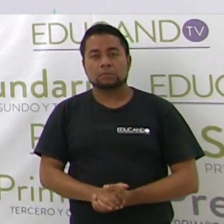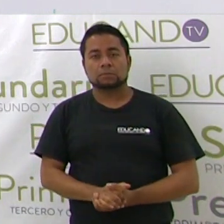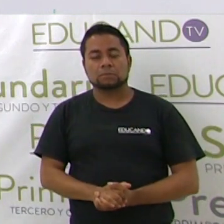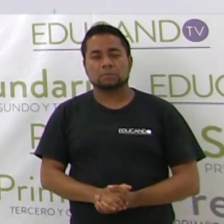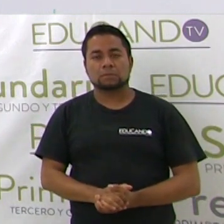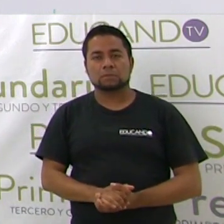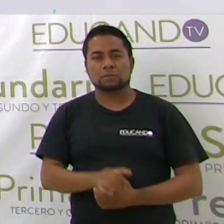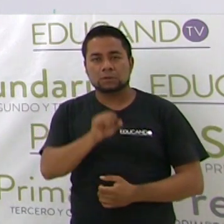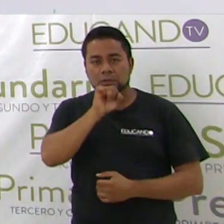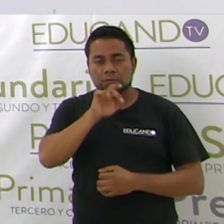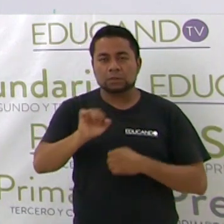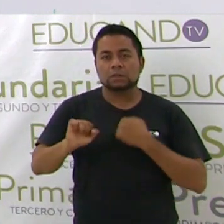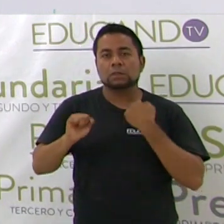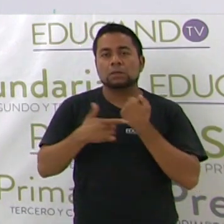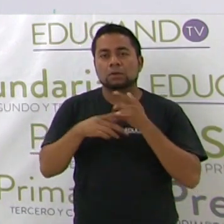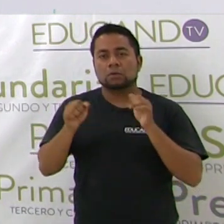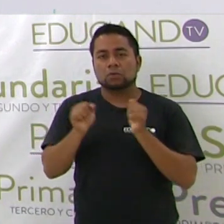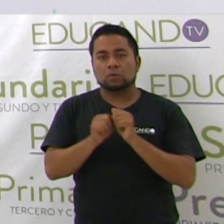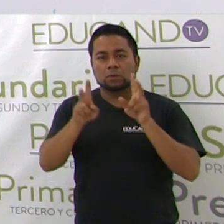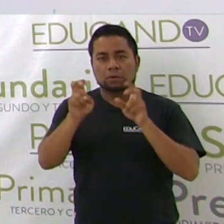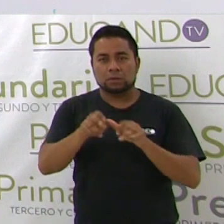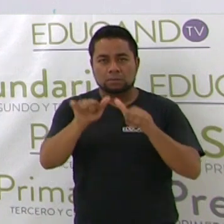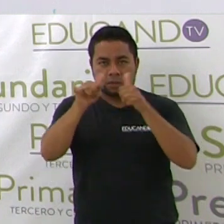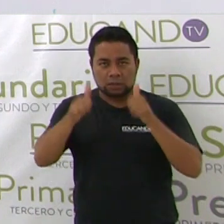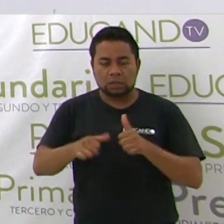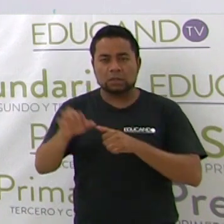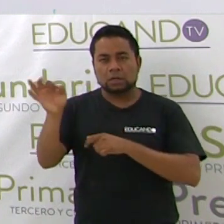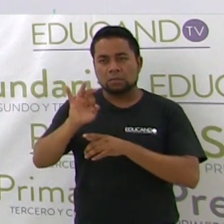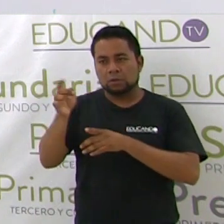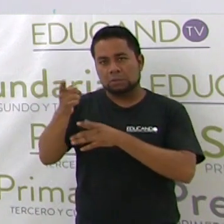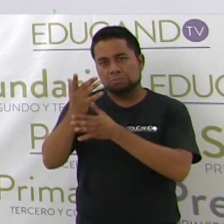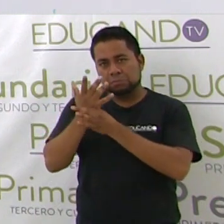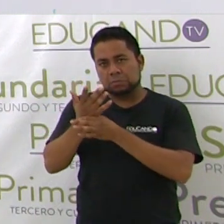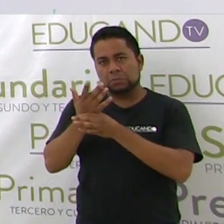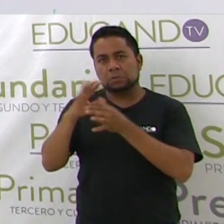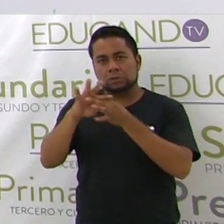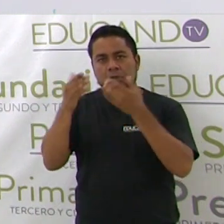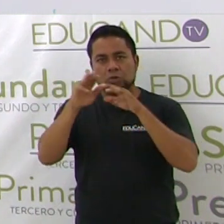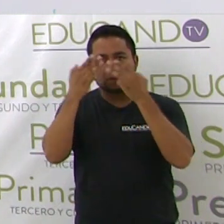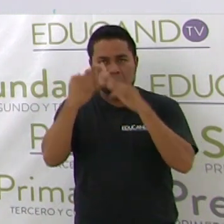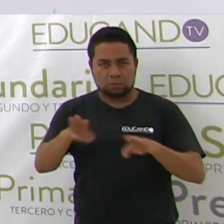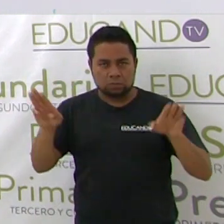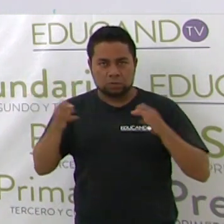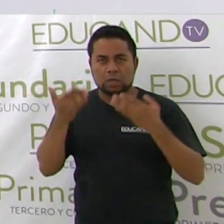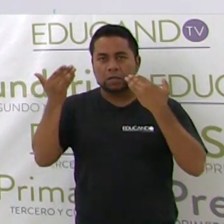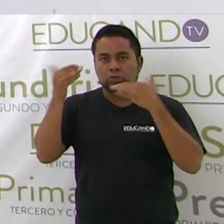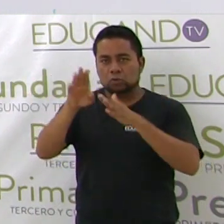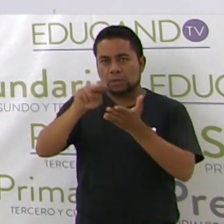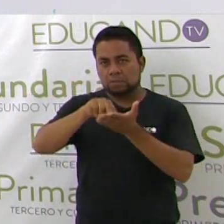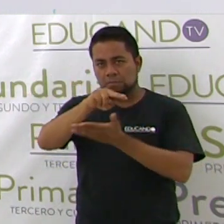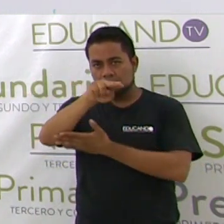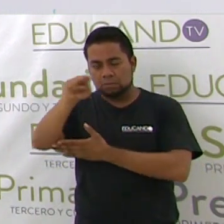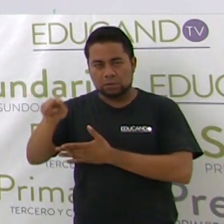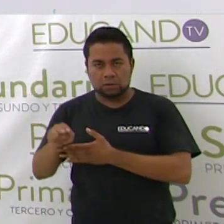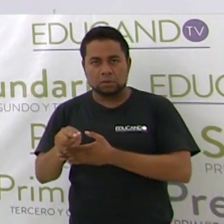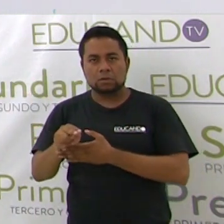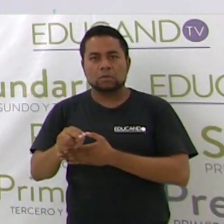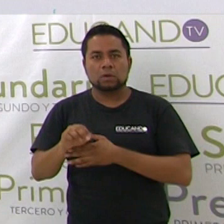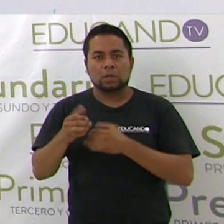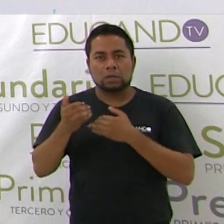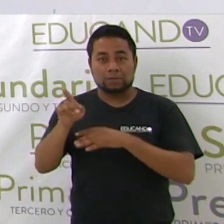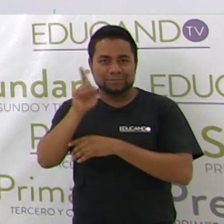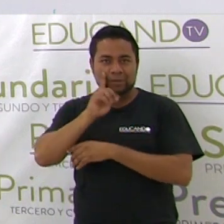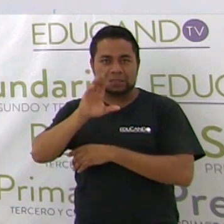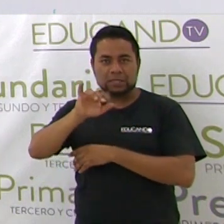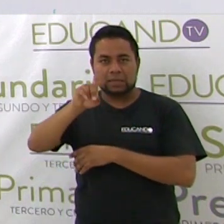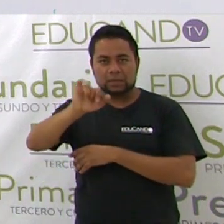ser algo que tenga que ver con el arte, por ejemplo, nos pueden hablar de la música, nos pueden hablar de la pintura, como es el caso de Cindy,